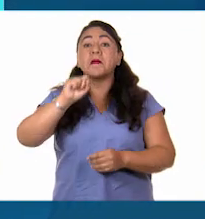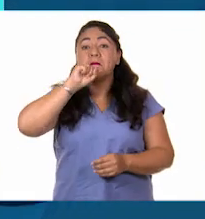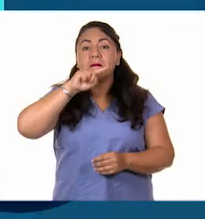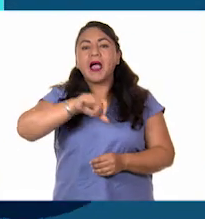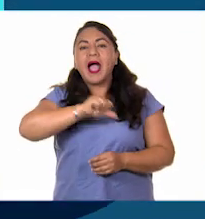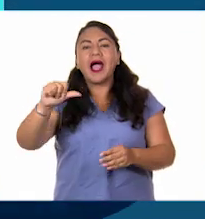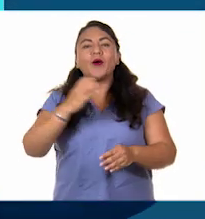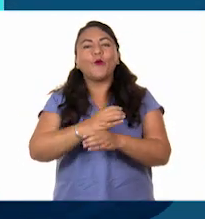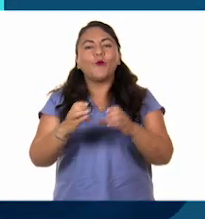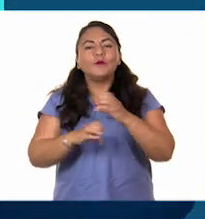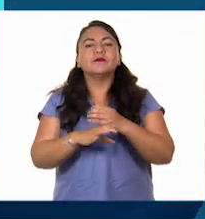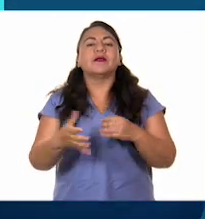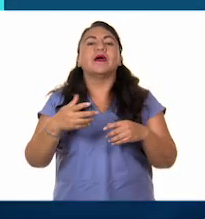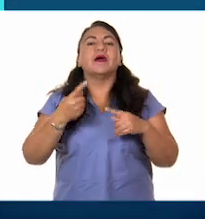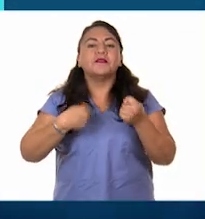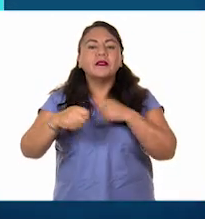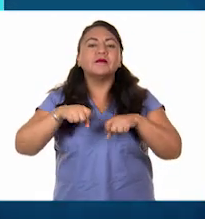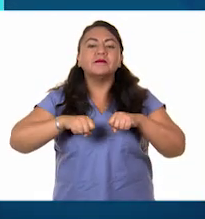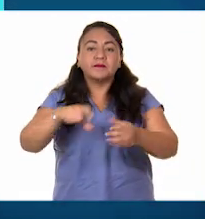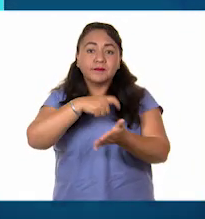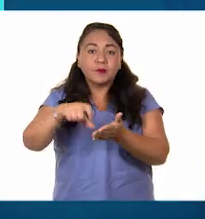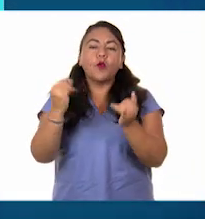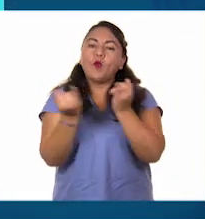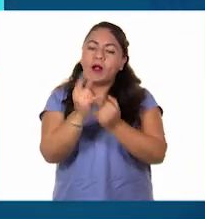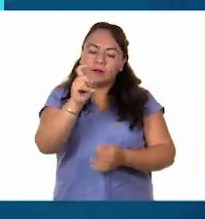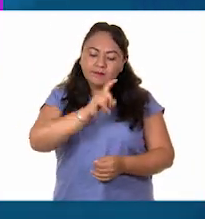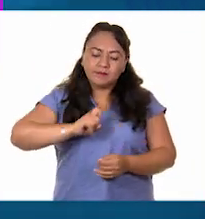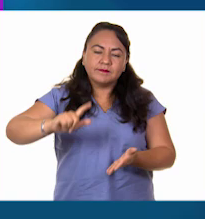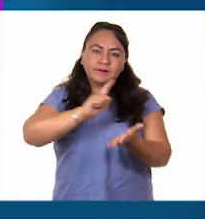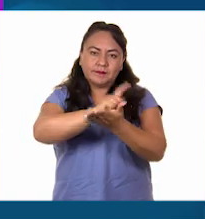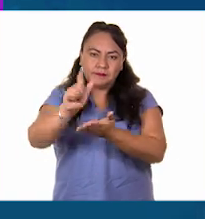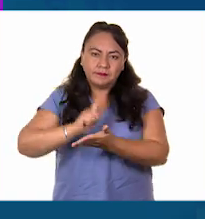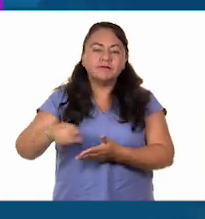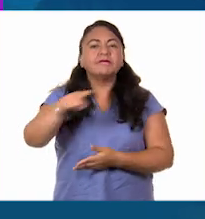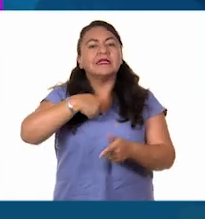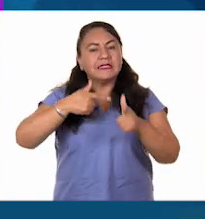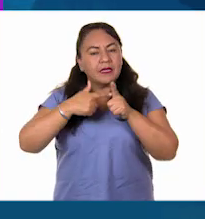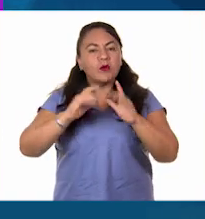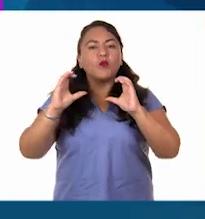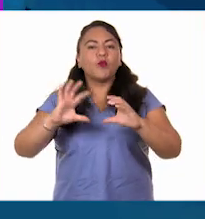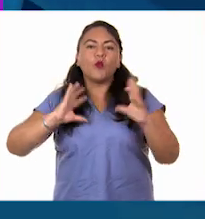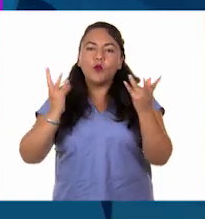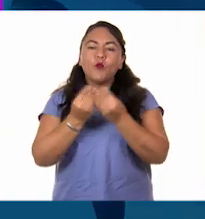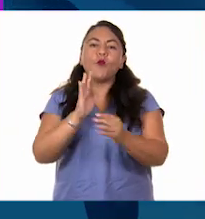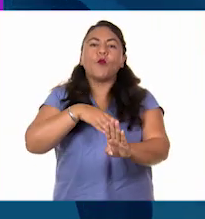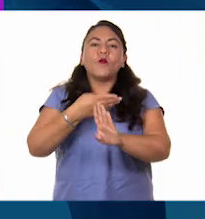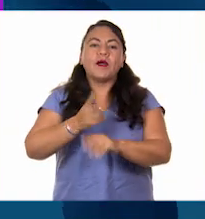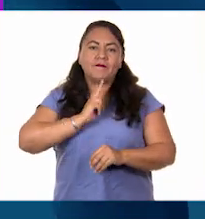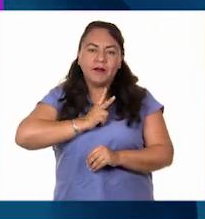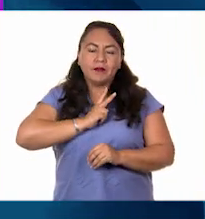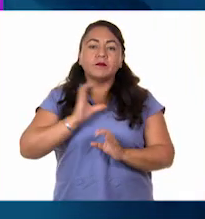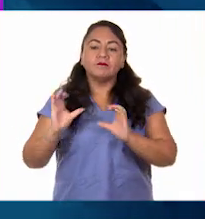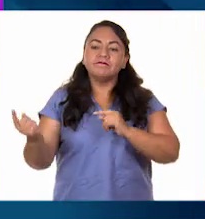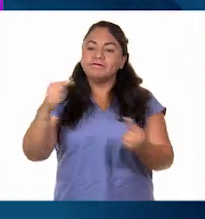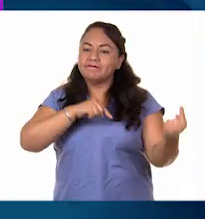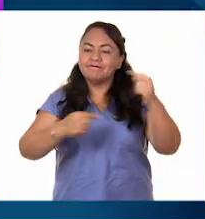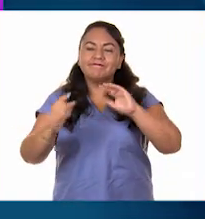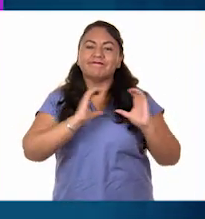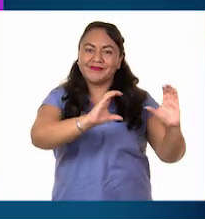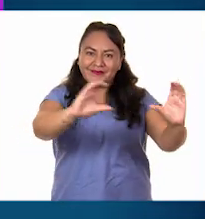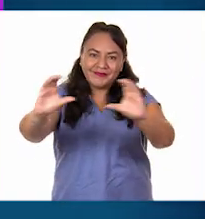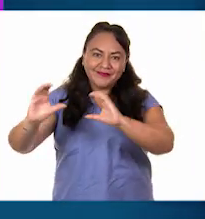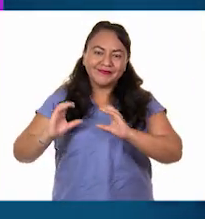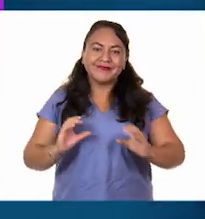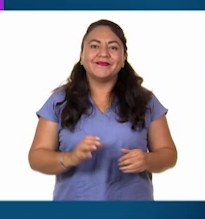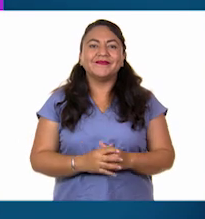las cosas que compres en la tienda o en el supermercado. Sigamos luchando juntos contra este virus, cuidándonos los